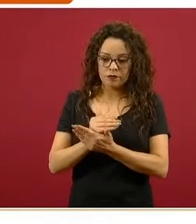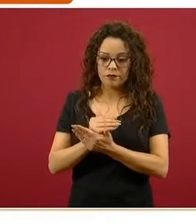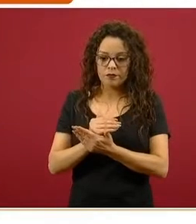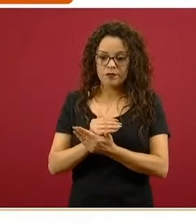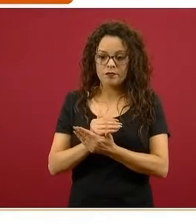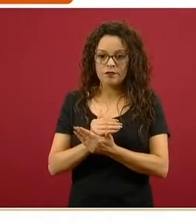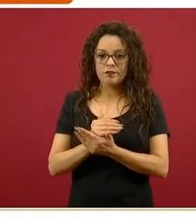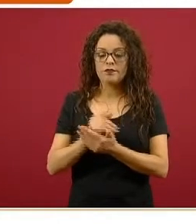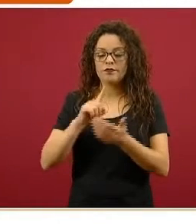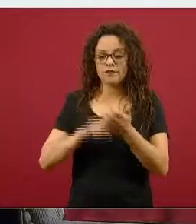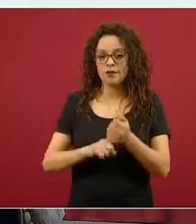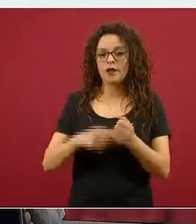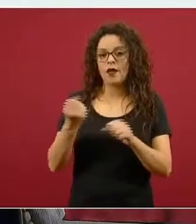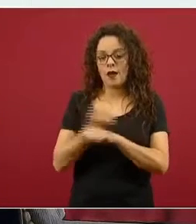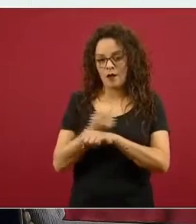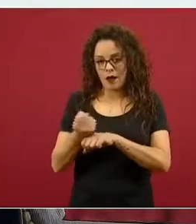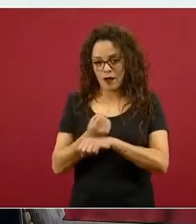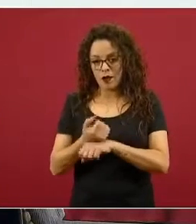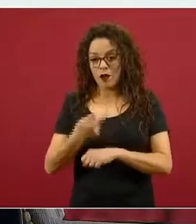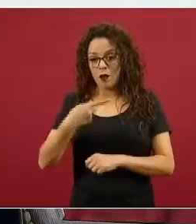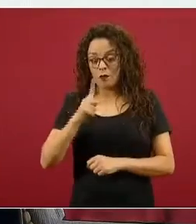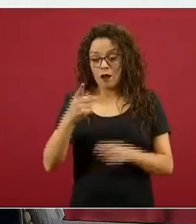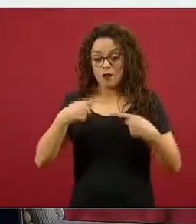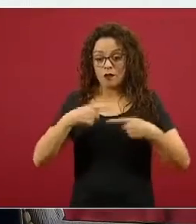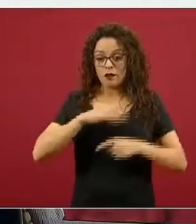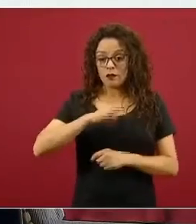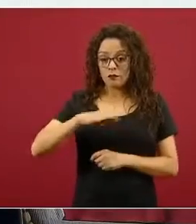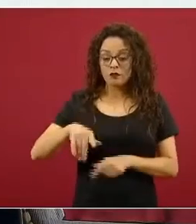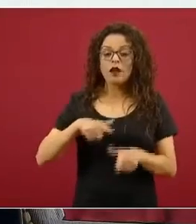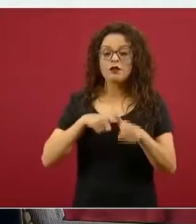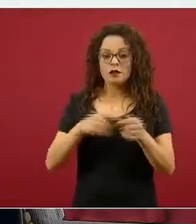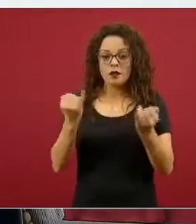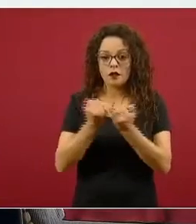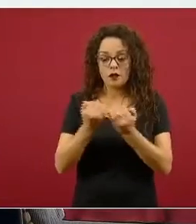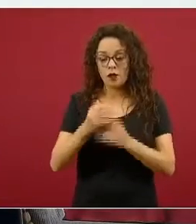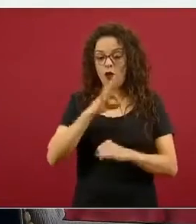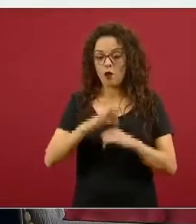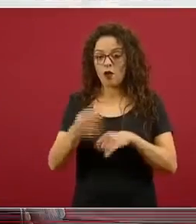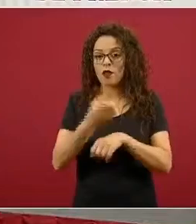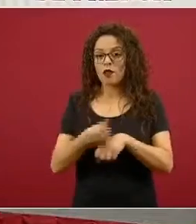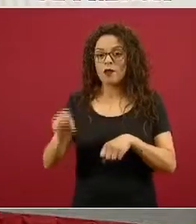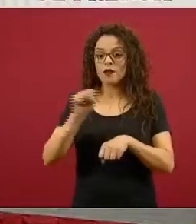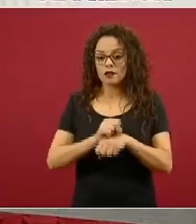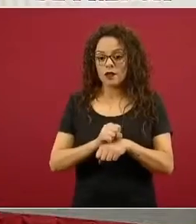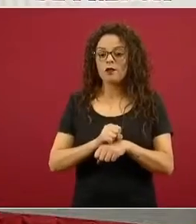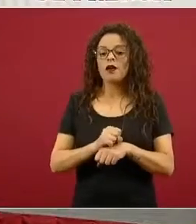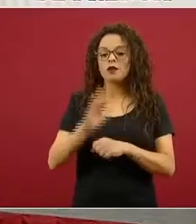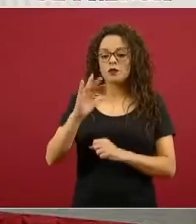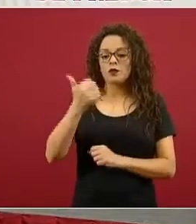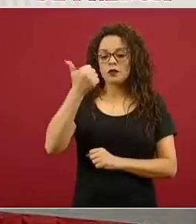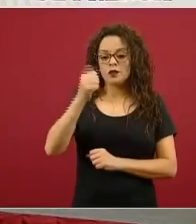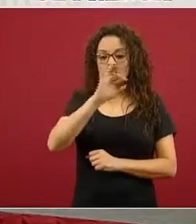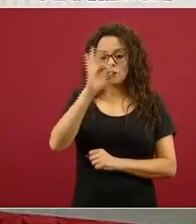de la mortalidad también ha sido constante y en la última semana de menos 56%. La